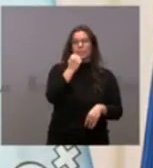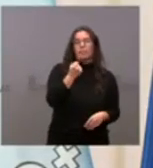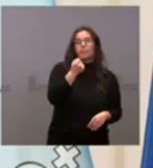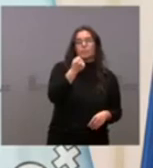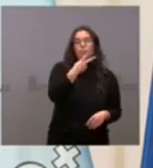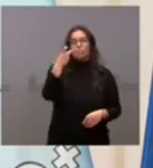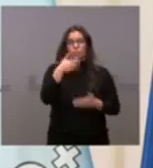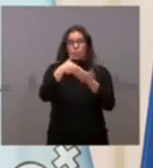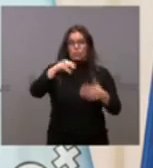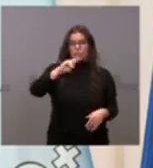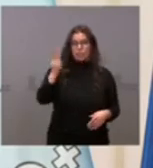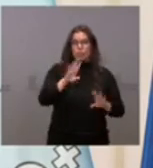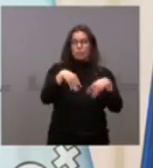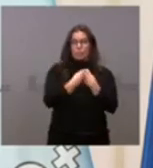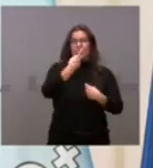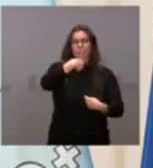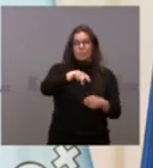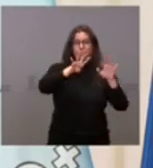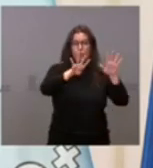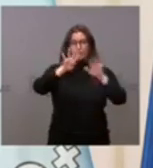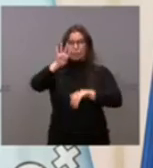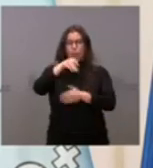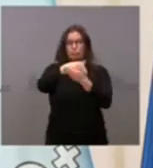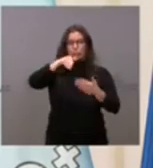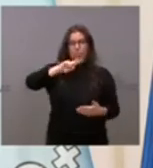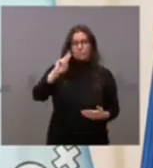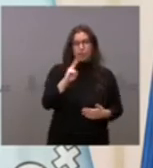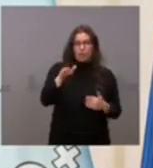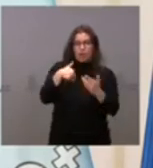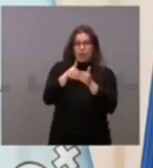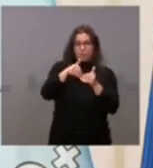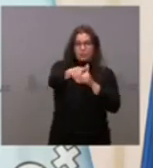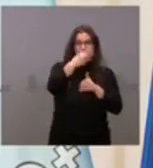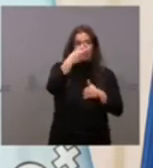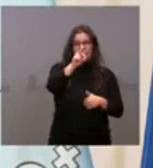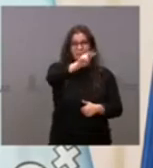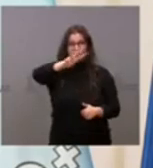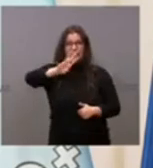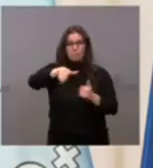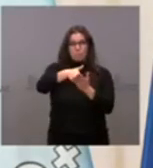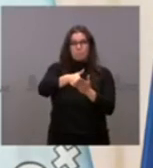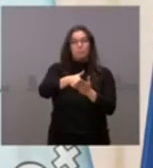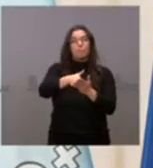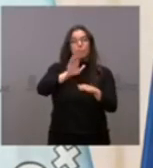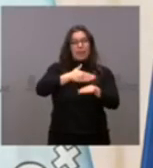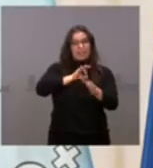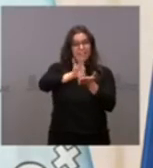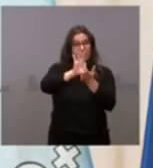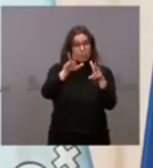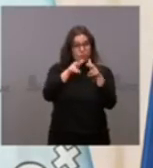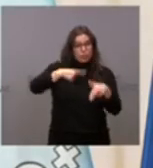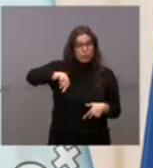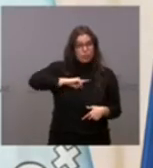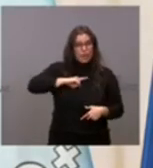euros, en concreto 194 millones de euros, hasta el 2023, para que nuestros servicios sociales